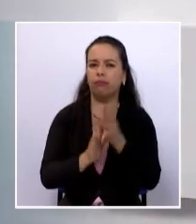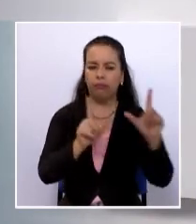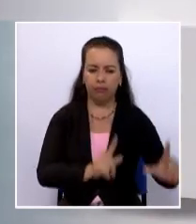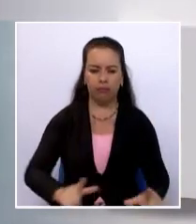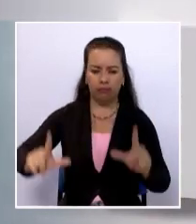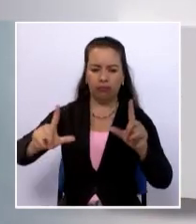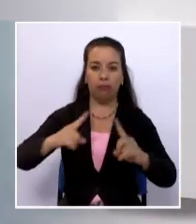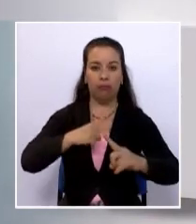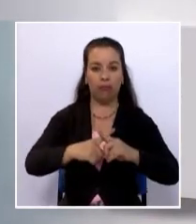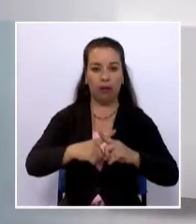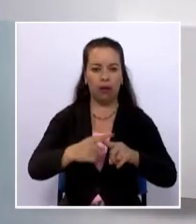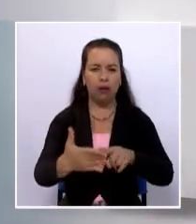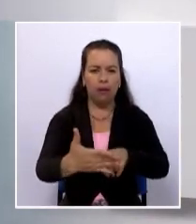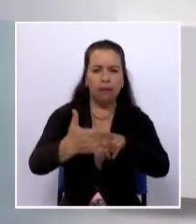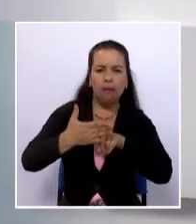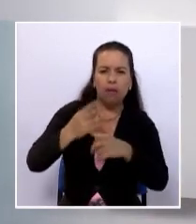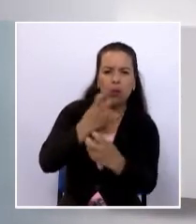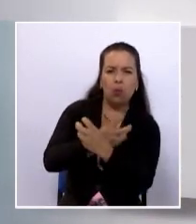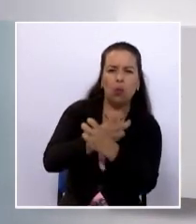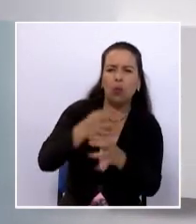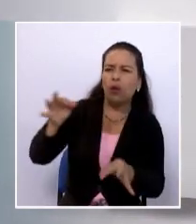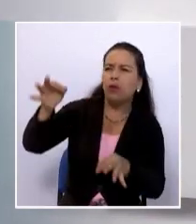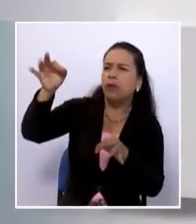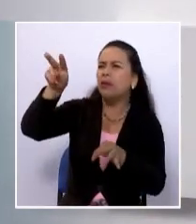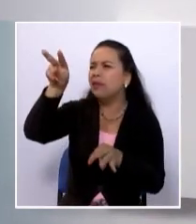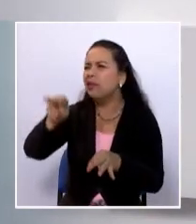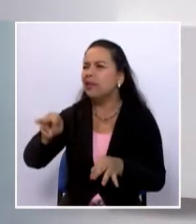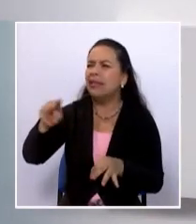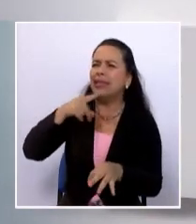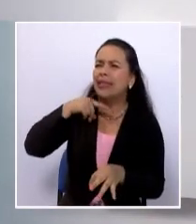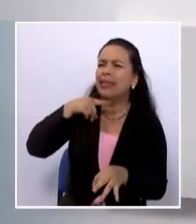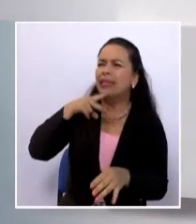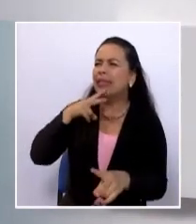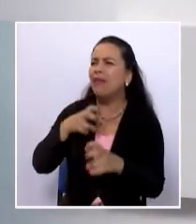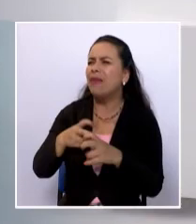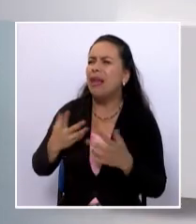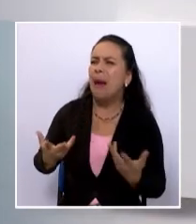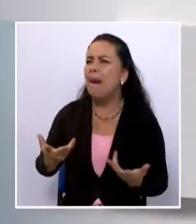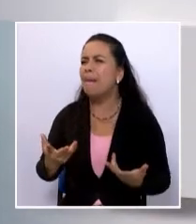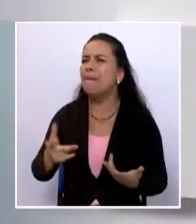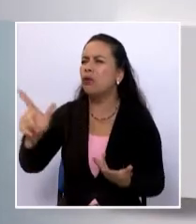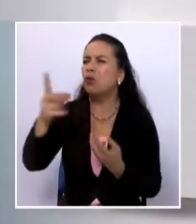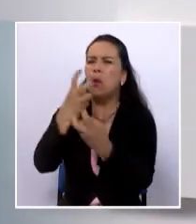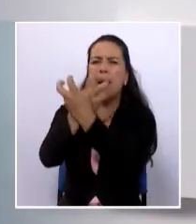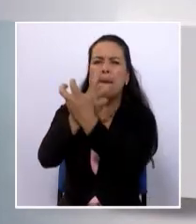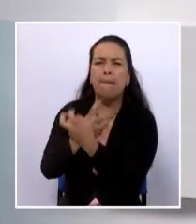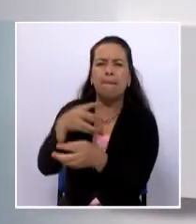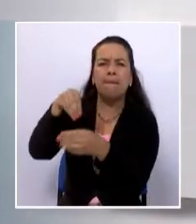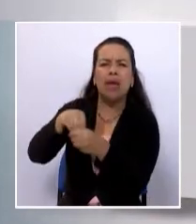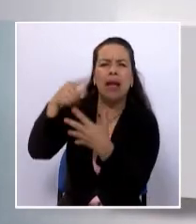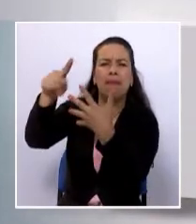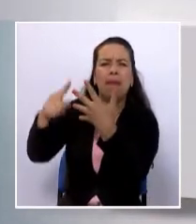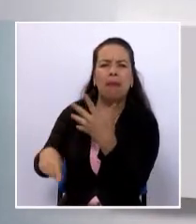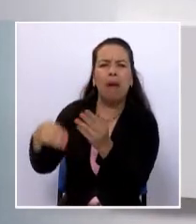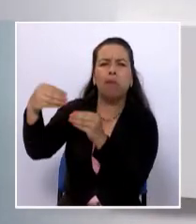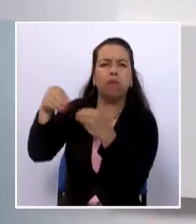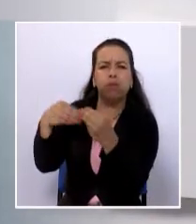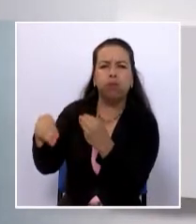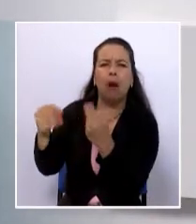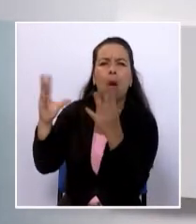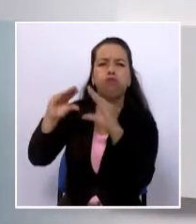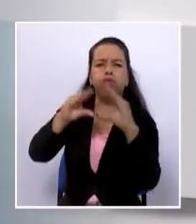podríamos ver el hueso cierto pero era era muy difícil ver los componentes articulares y arte como el cartílago el